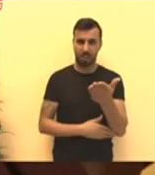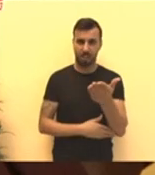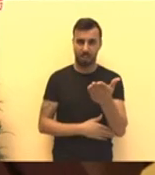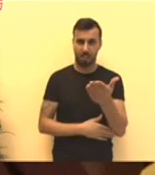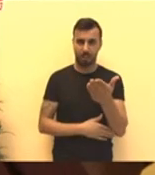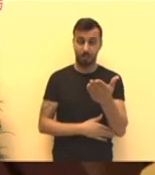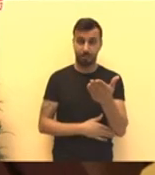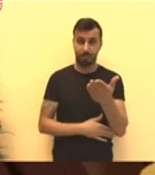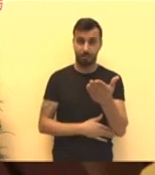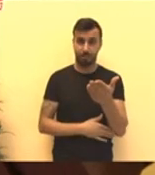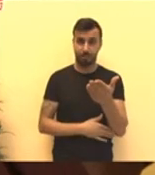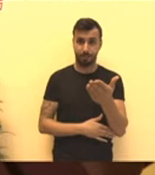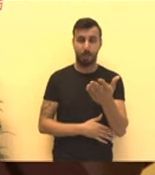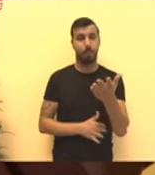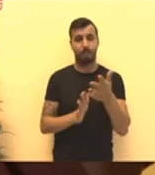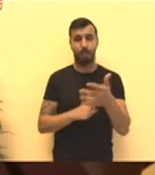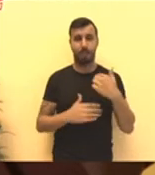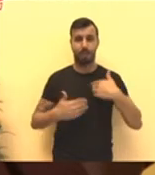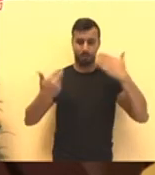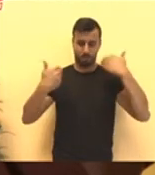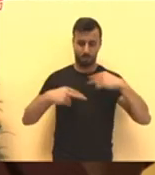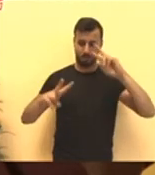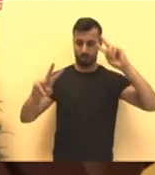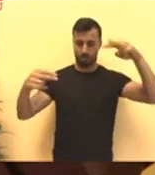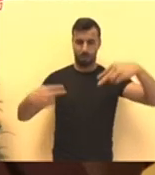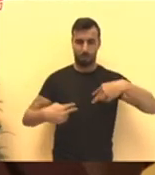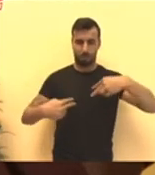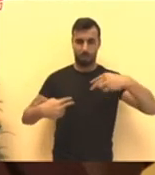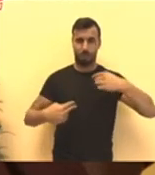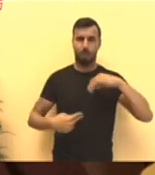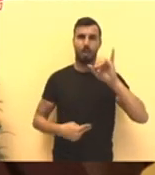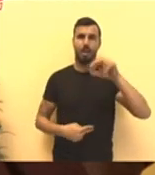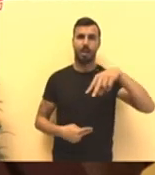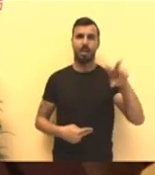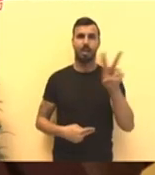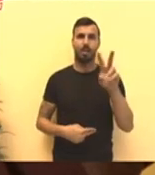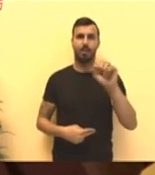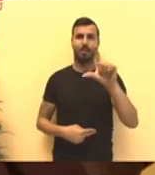Entonces yo soy supuestamente una inválida porque tengo una silla de ruedas.